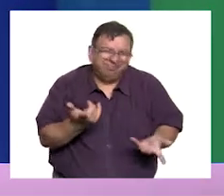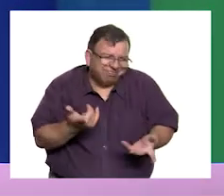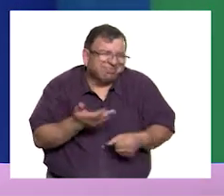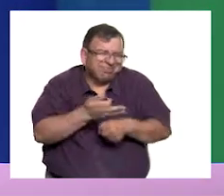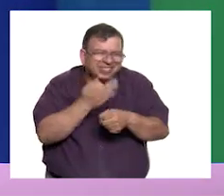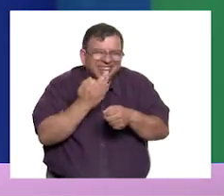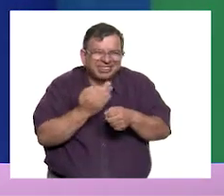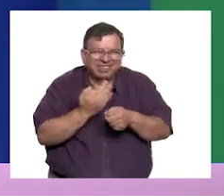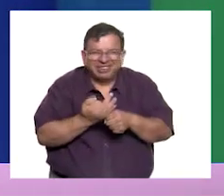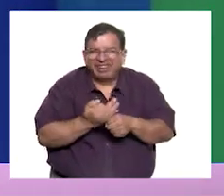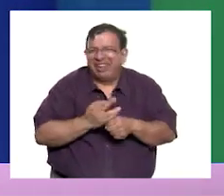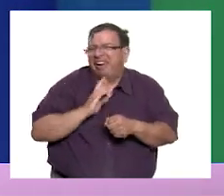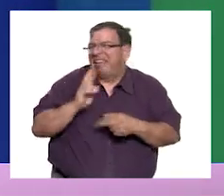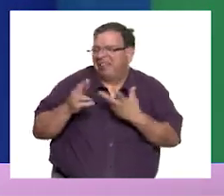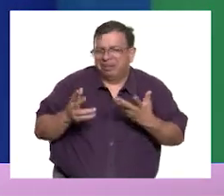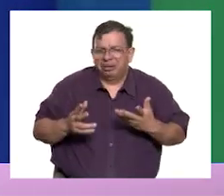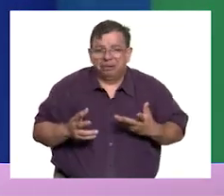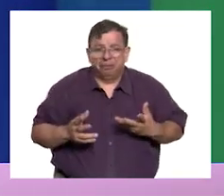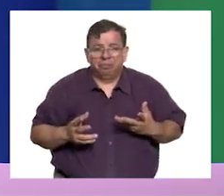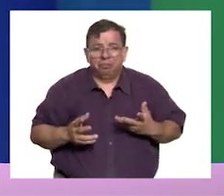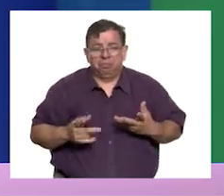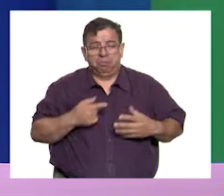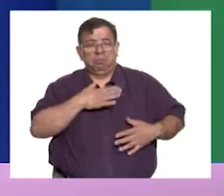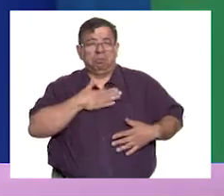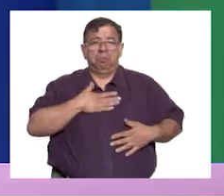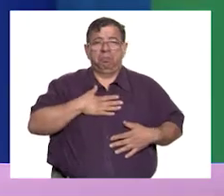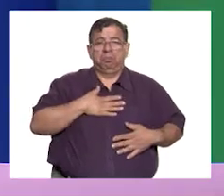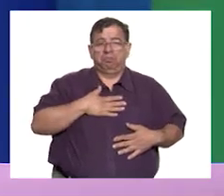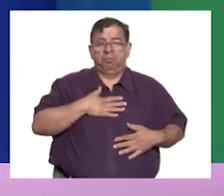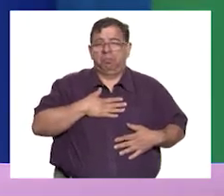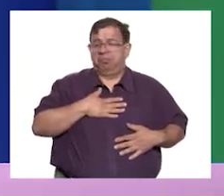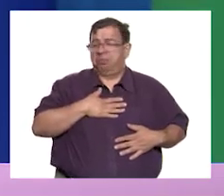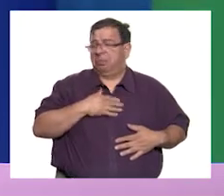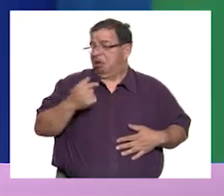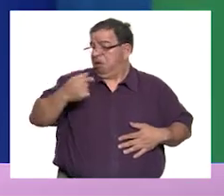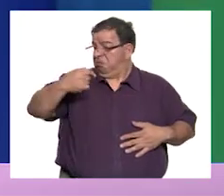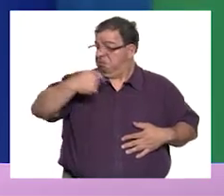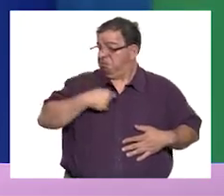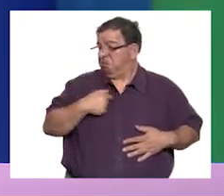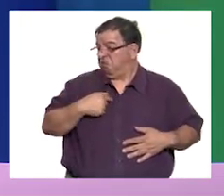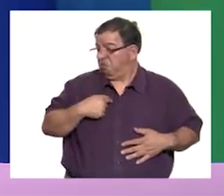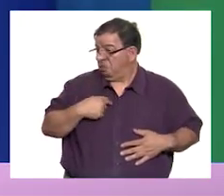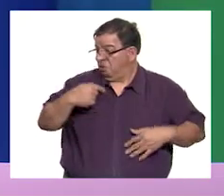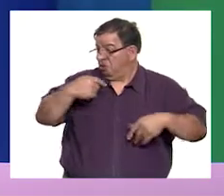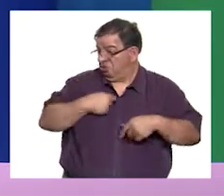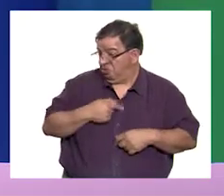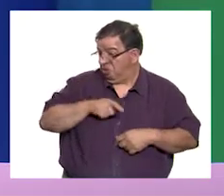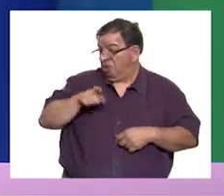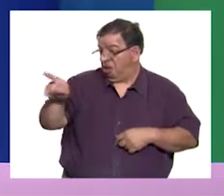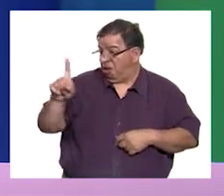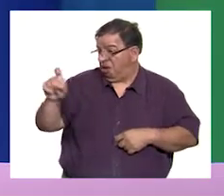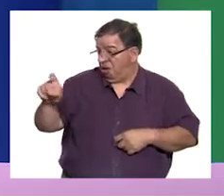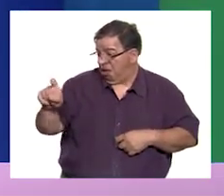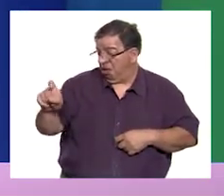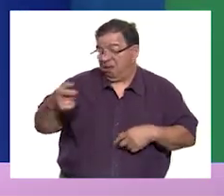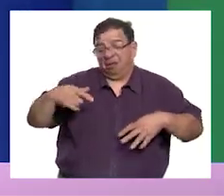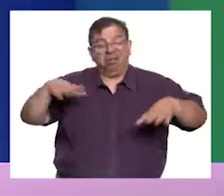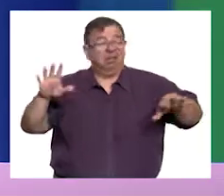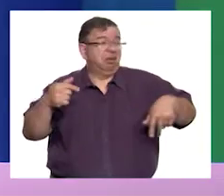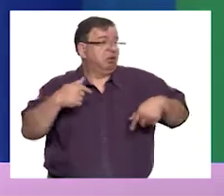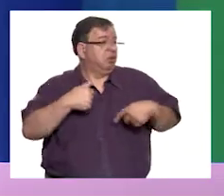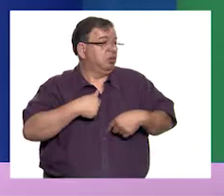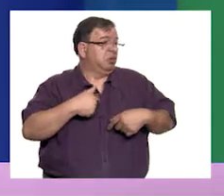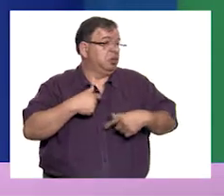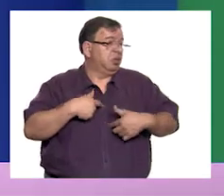cómo responde. Así. ¡Ah, lo que faltaba! Ir yo a la fuente. ¡Oh, como que